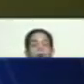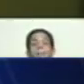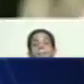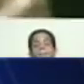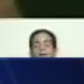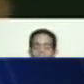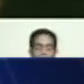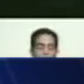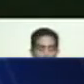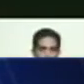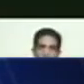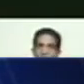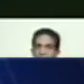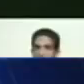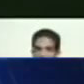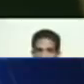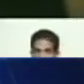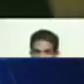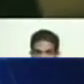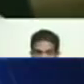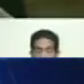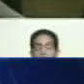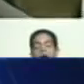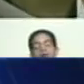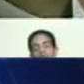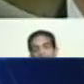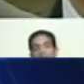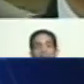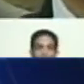ya con decreto nuevo firmado